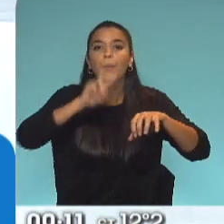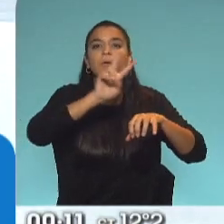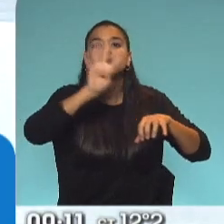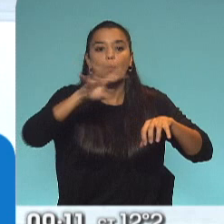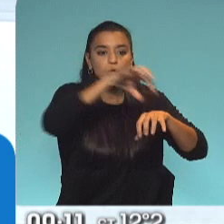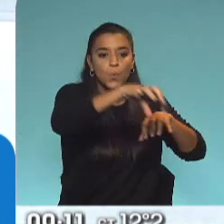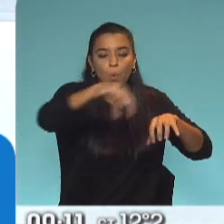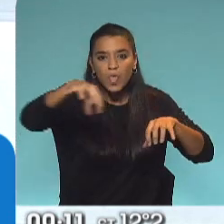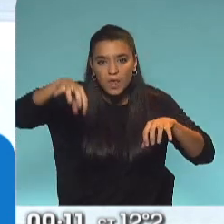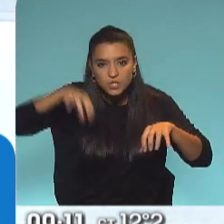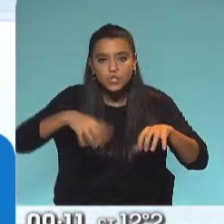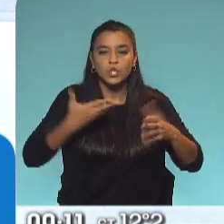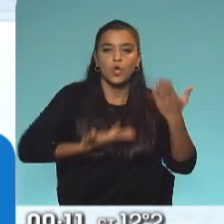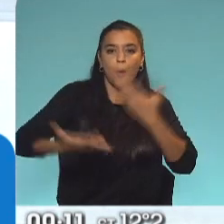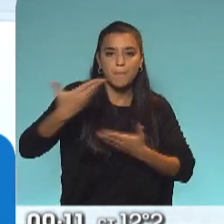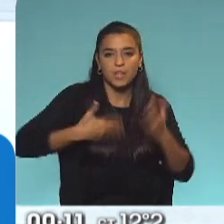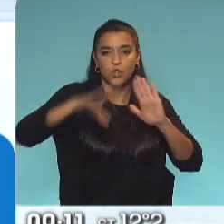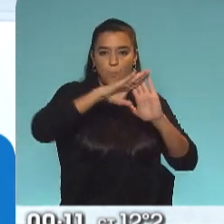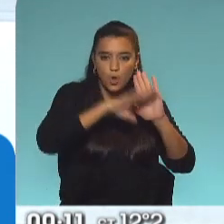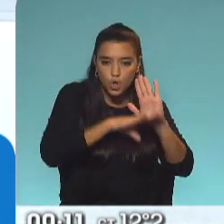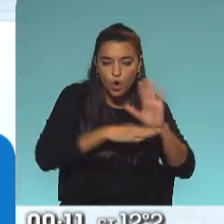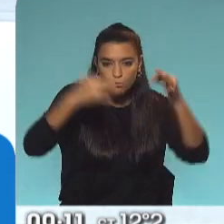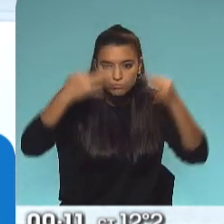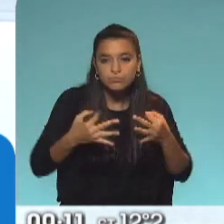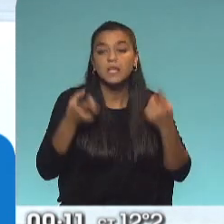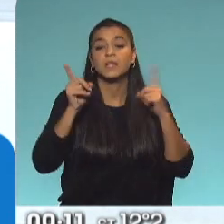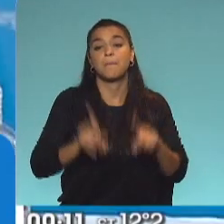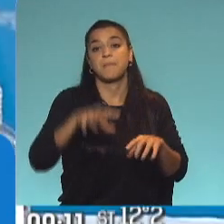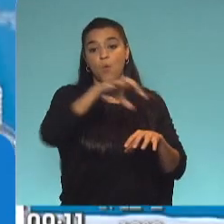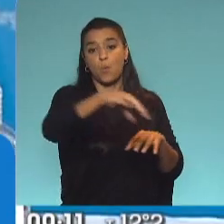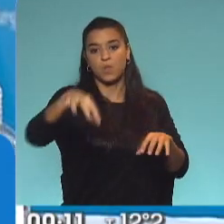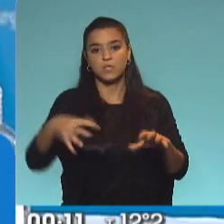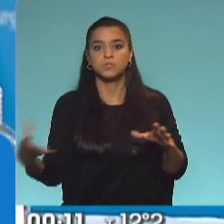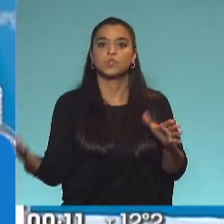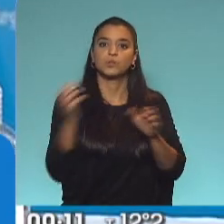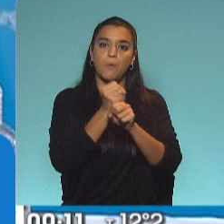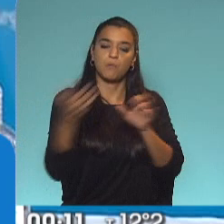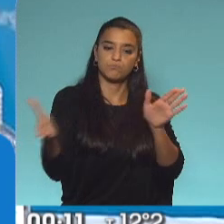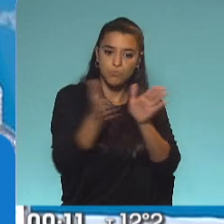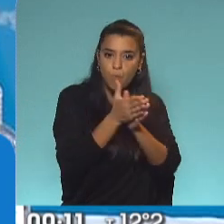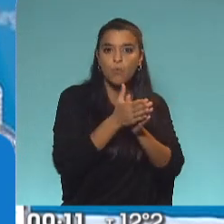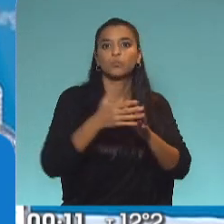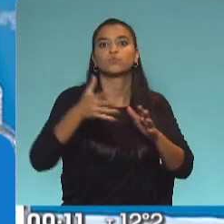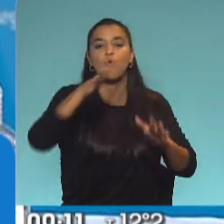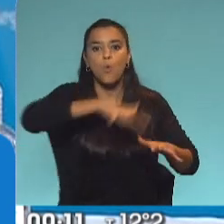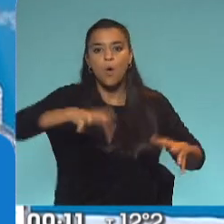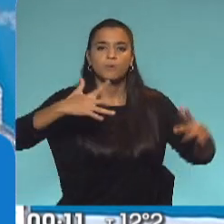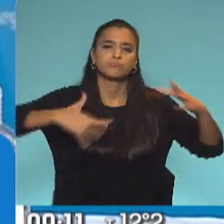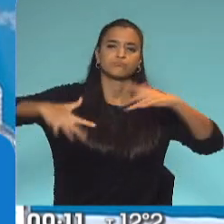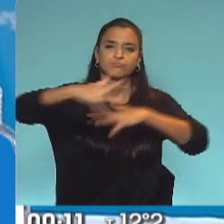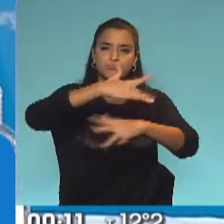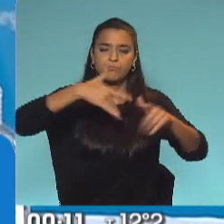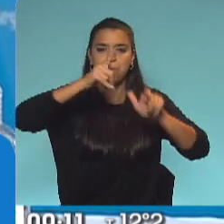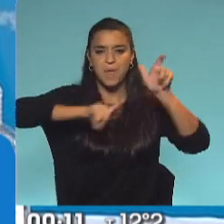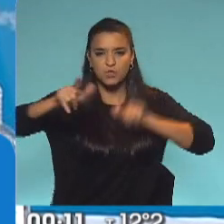jurisdicciones compartiendo el protocolo y con la adhesión de las jurisdicciones trabajar en altos puntos de tránsito de público de